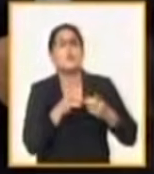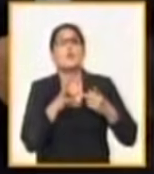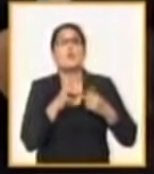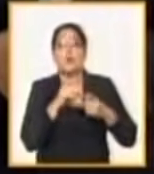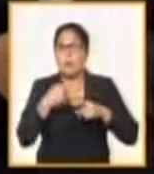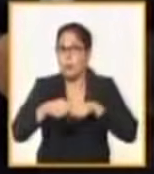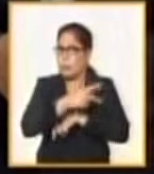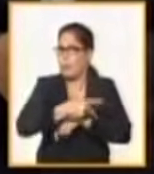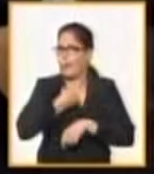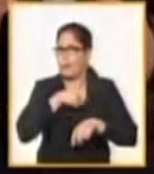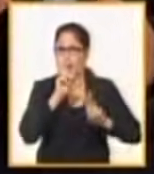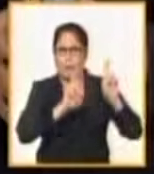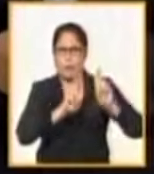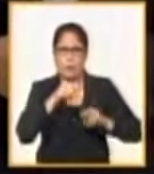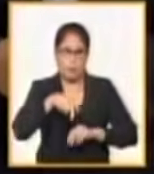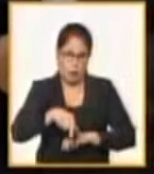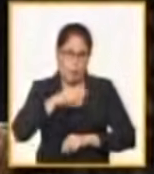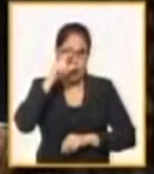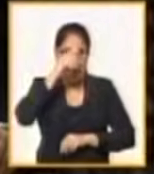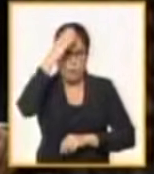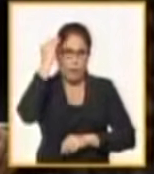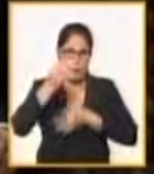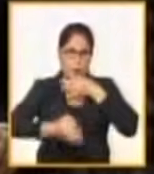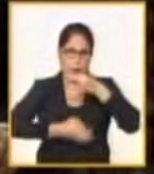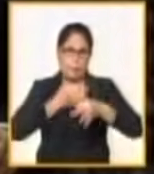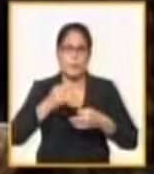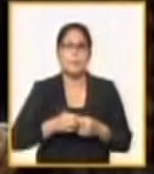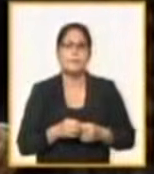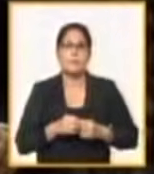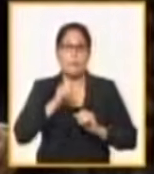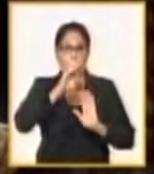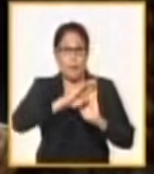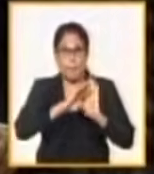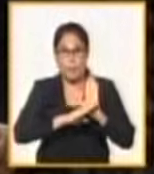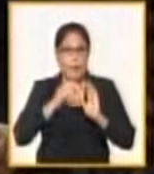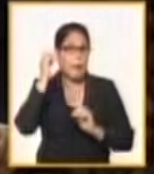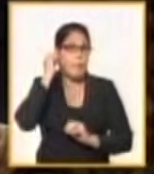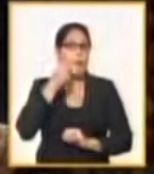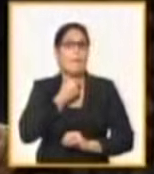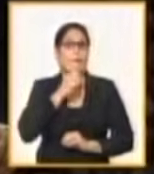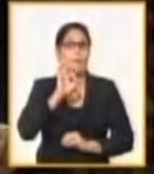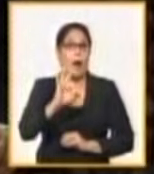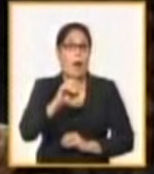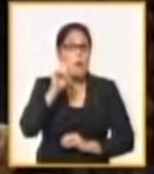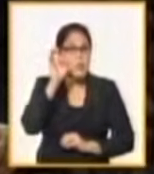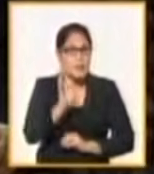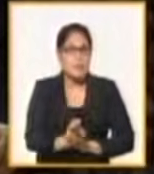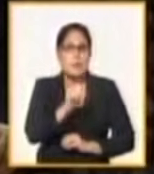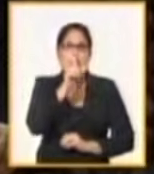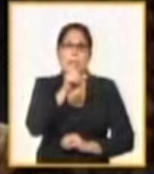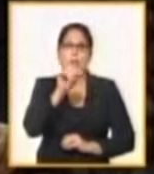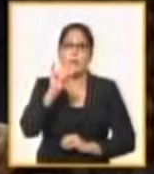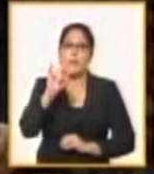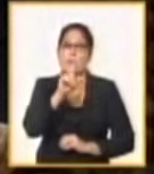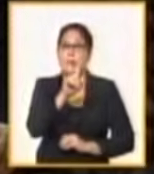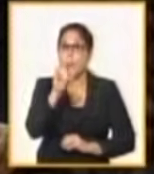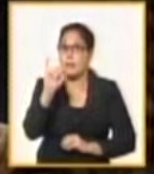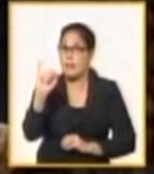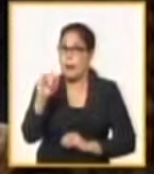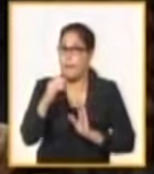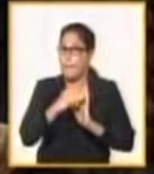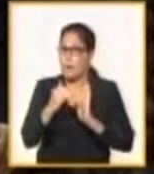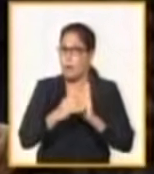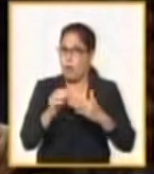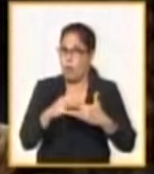internacional. Escuchemos lo que dijo al respecto. Este programa es de 116 millones de